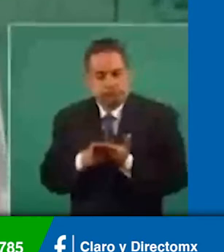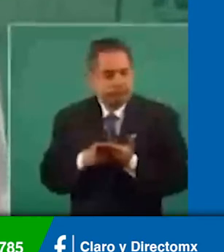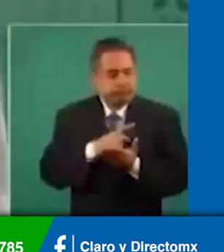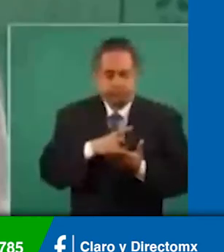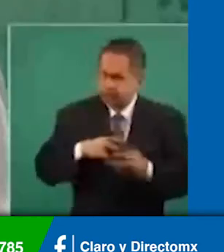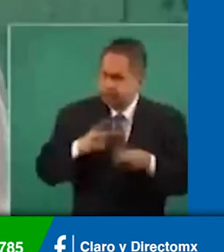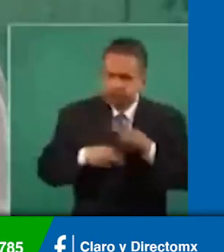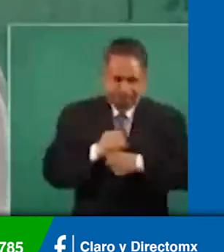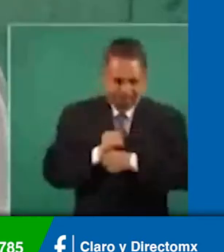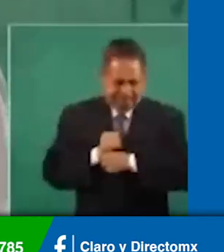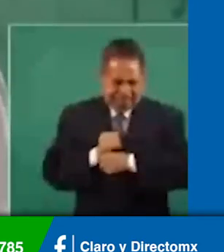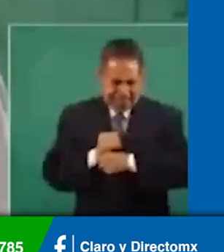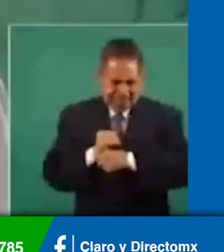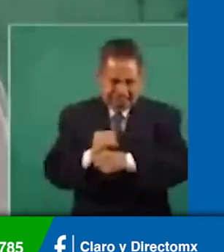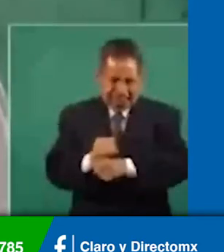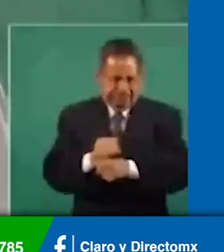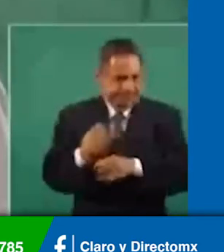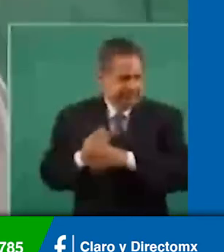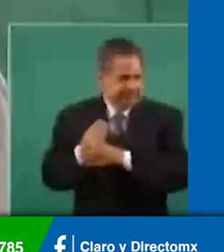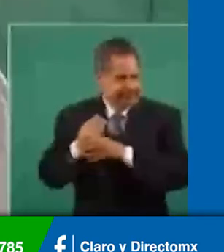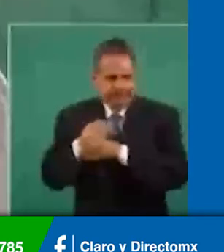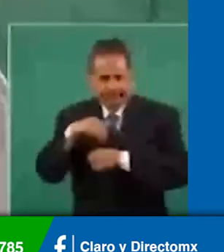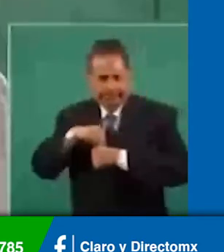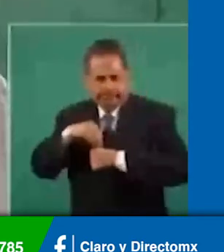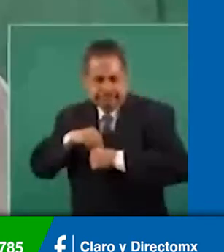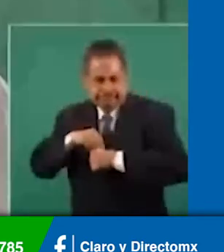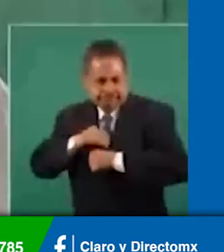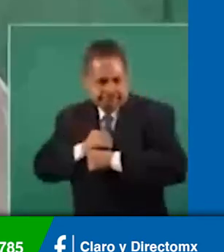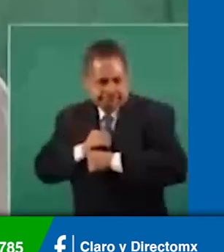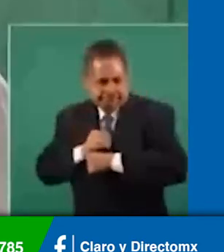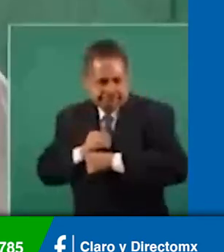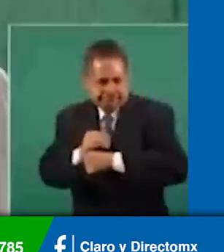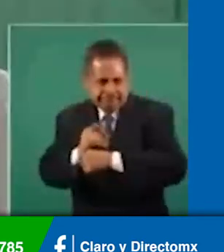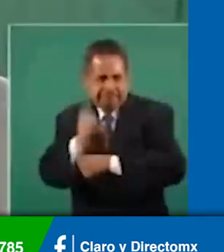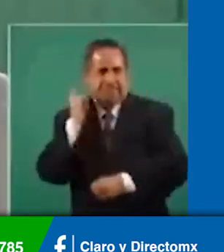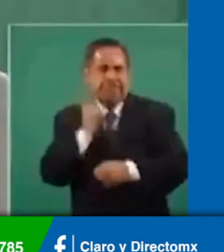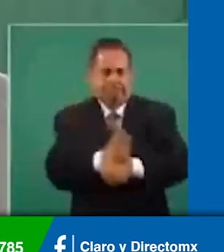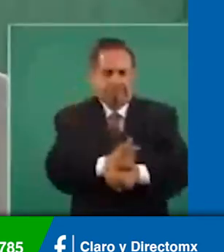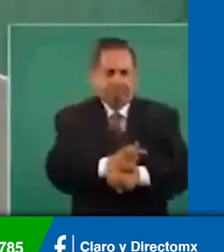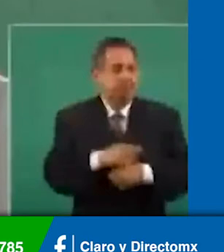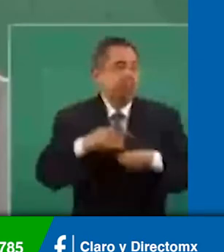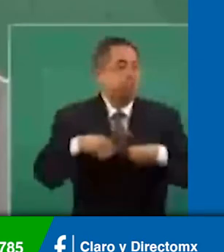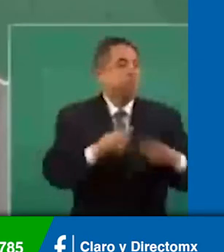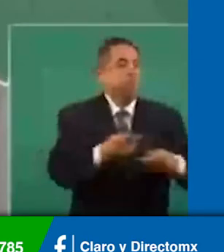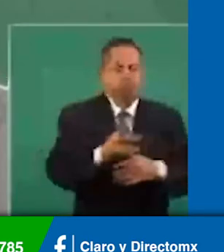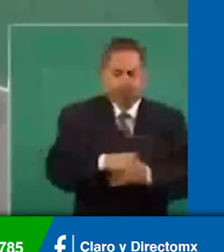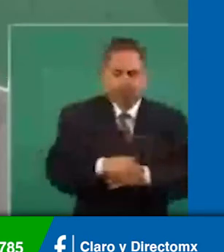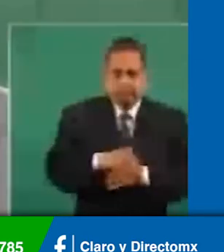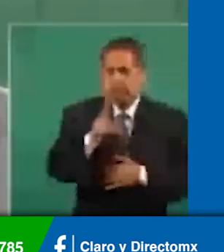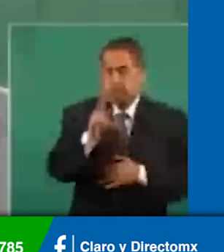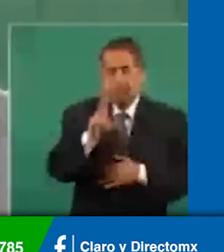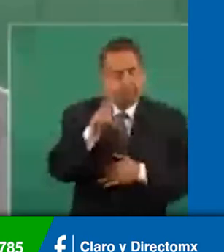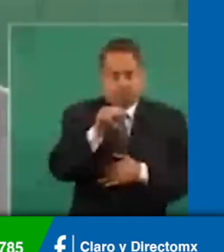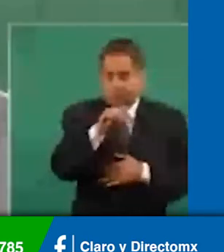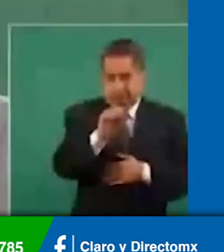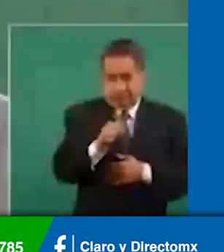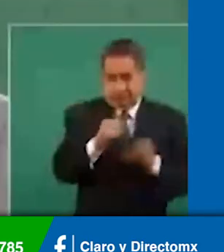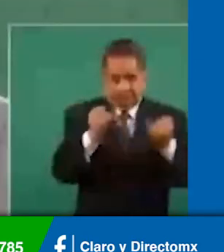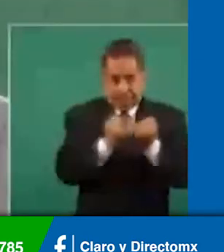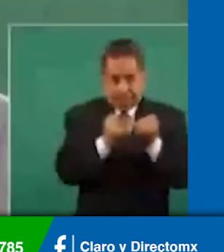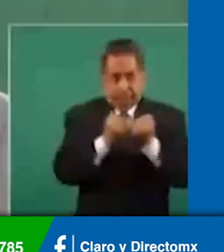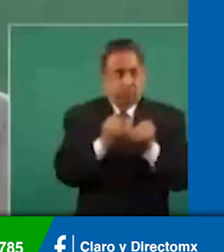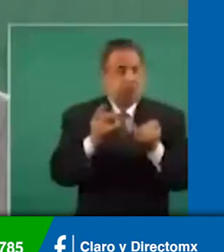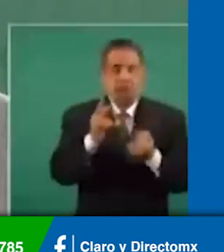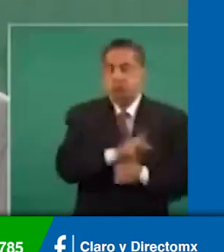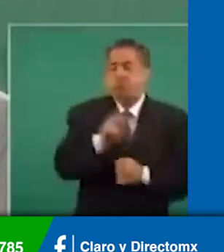llevarse a cabo en la mayor de la secrecía pero sí te aseguro algo no es un san fernando